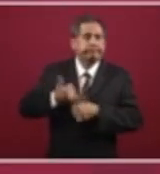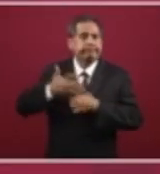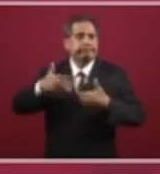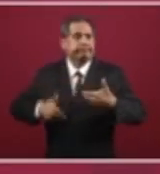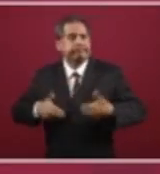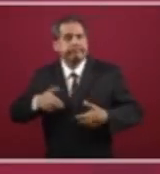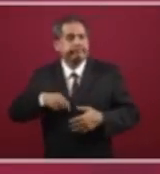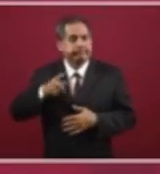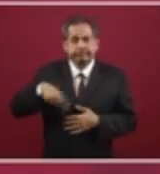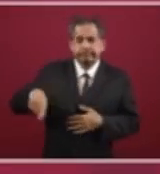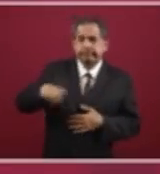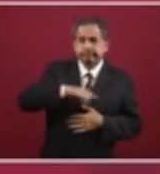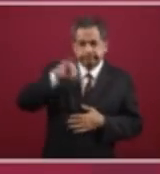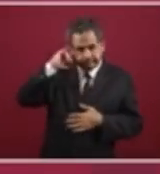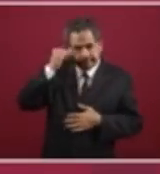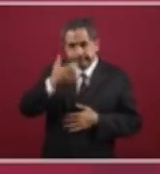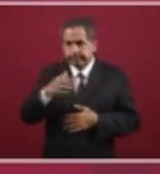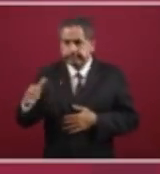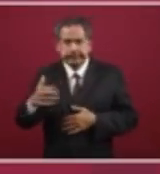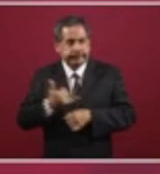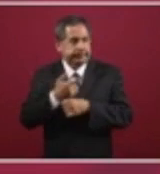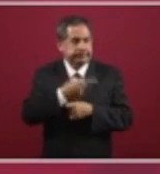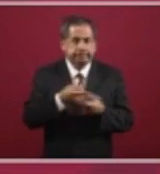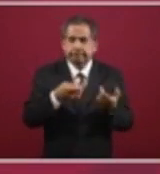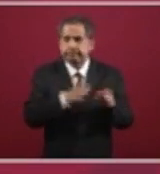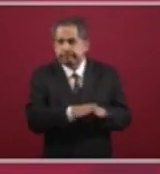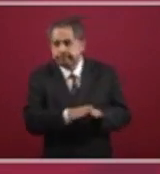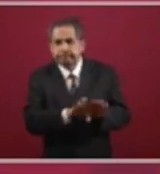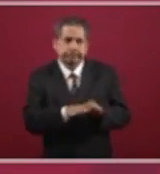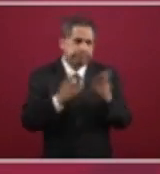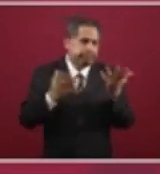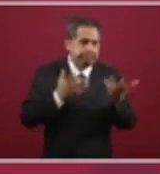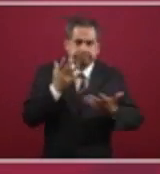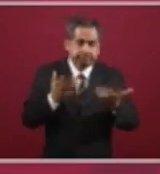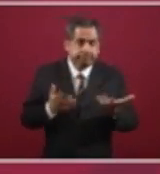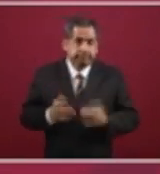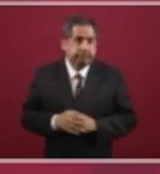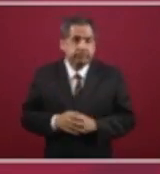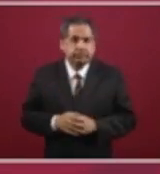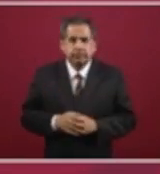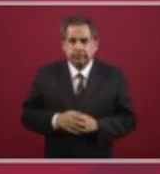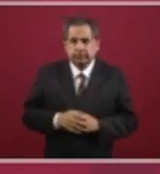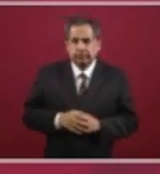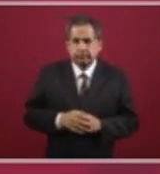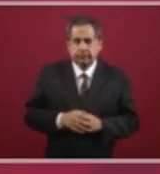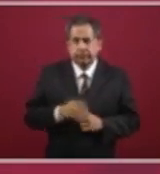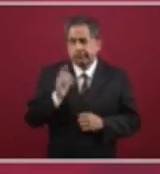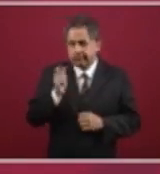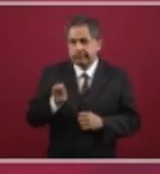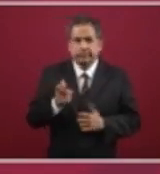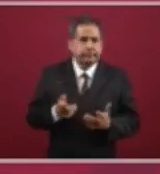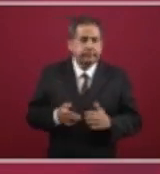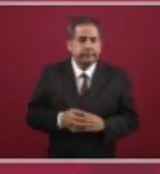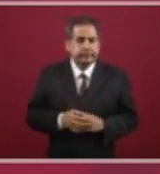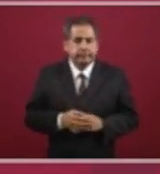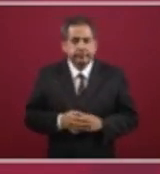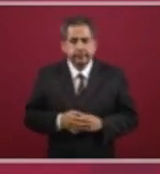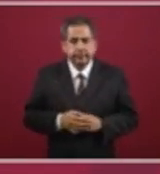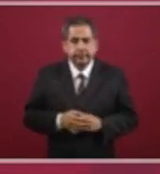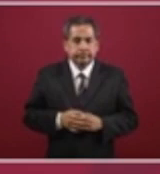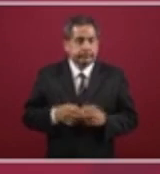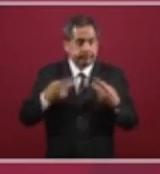de campesinos. No es diferencia